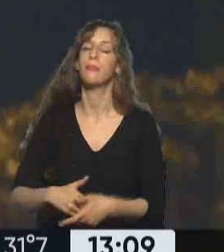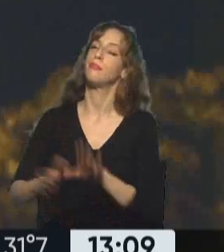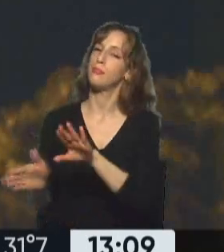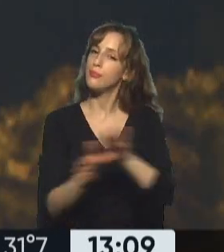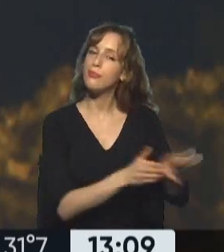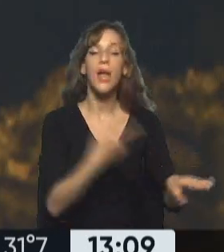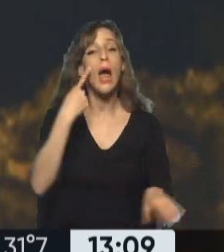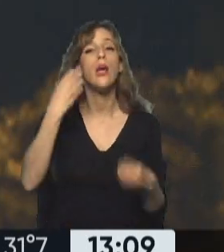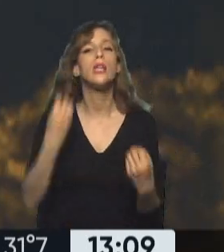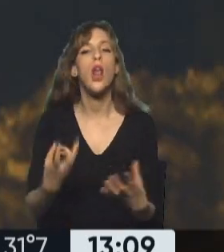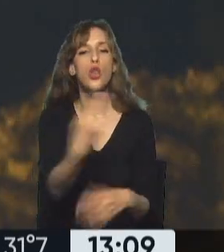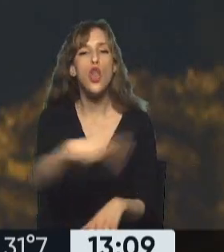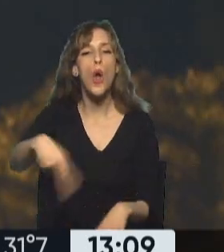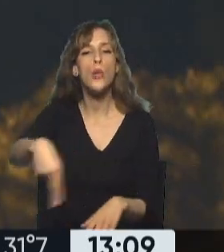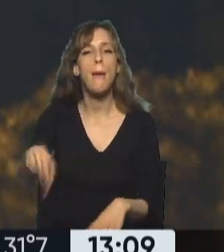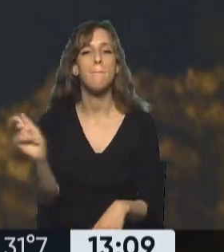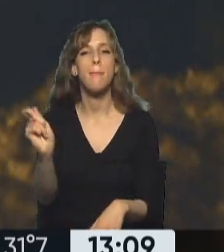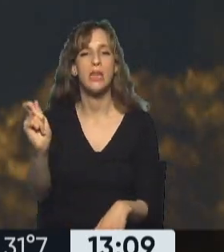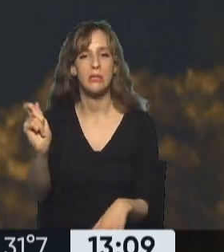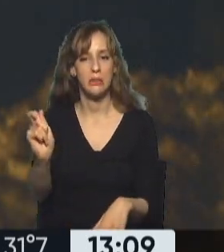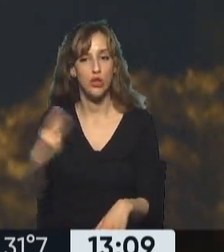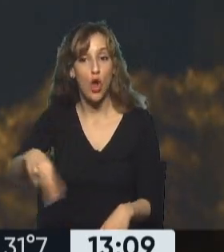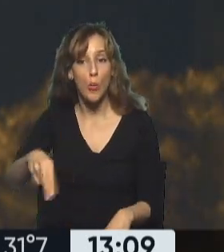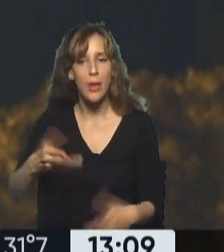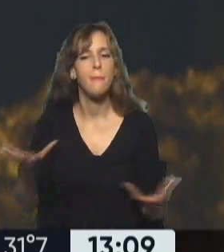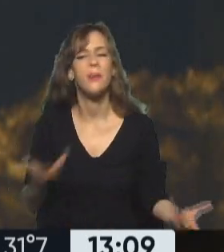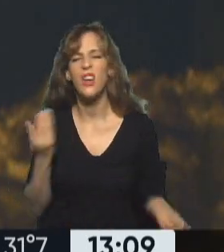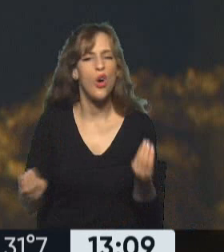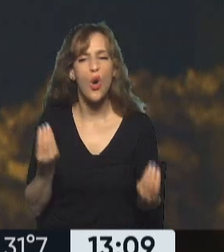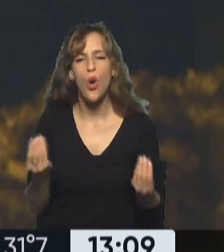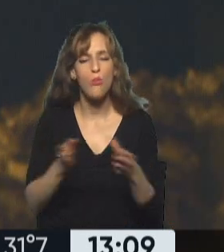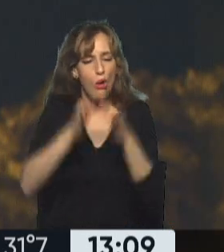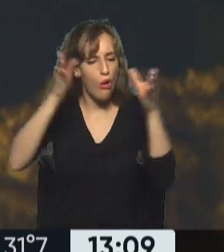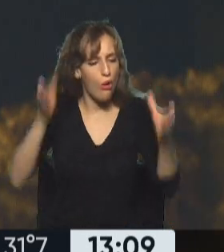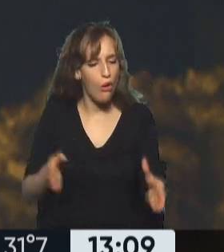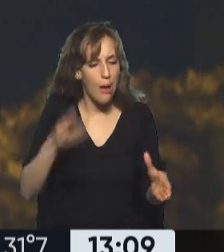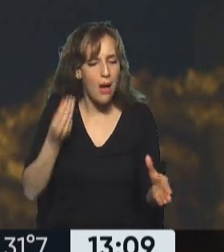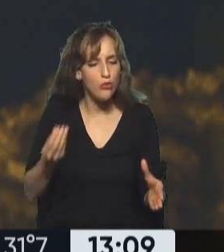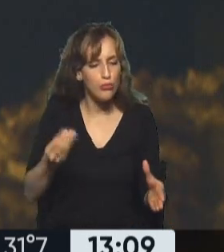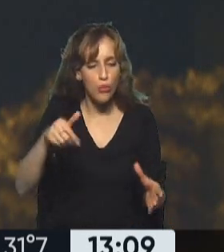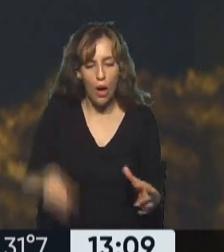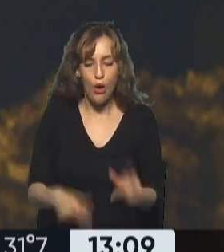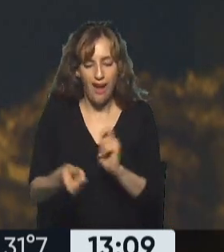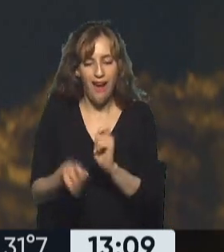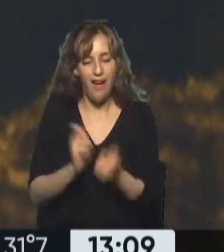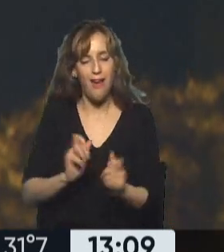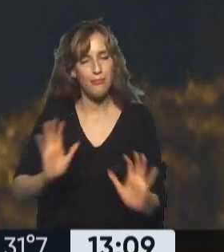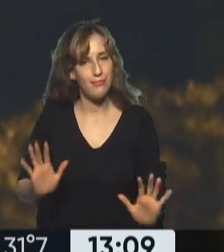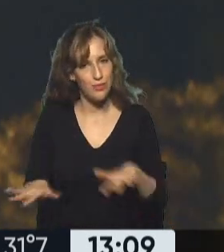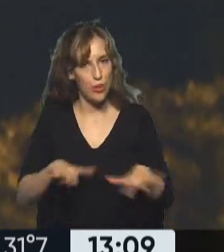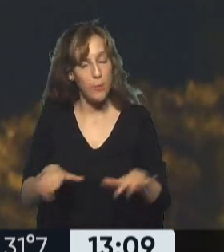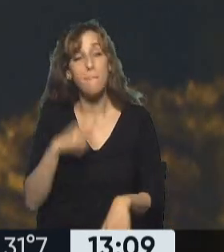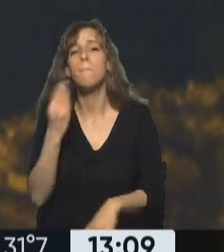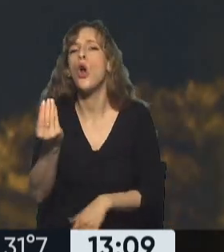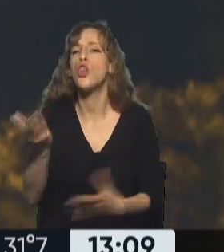pasó en noviembre, porque esta es la historia anterior. Ahora, ¿qué es lo que viene pasando en noviembre? Cambió de nuevo el escenario y la pregunta es ¿por